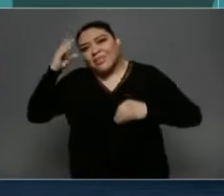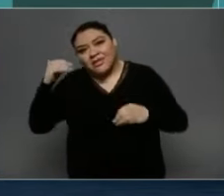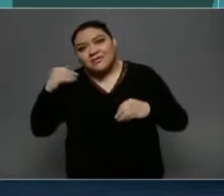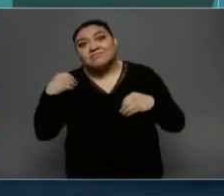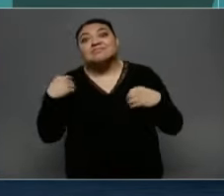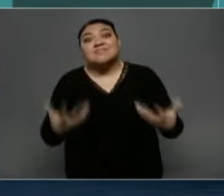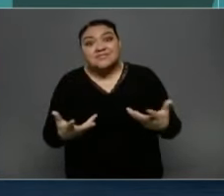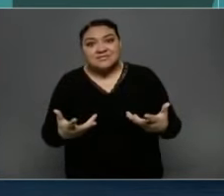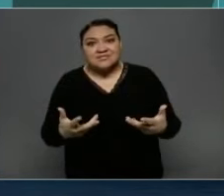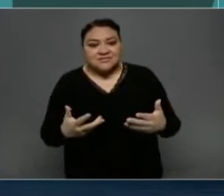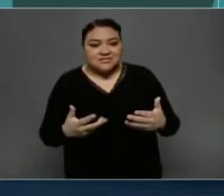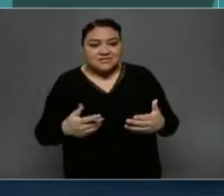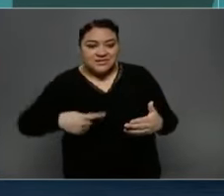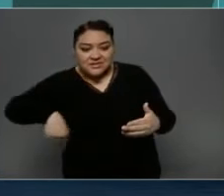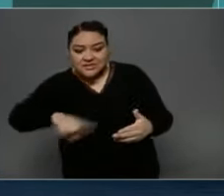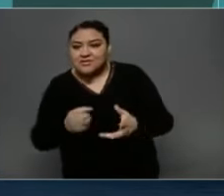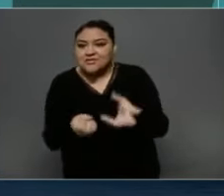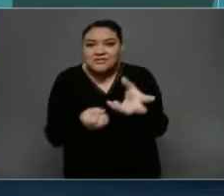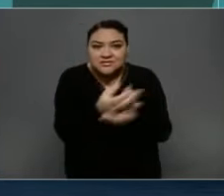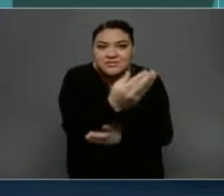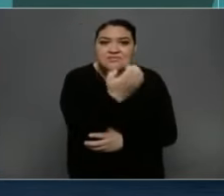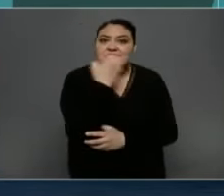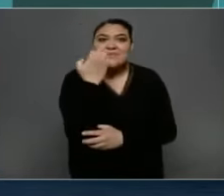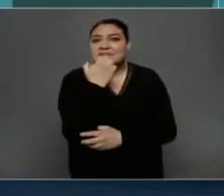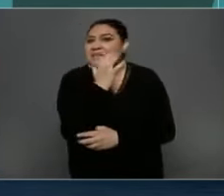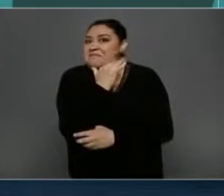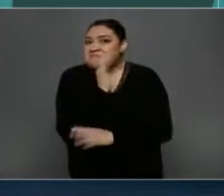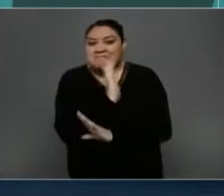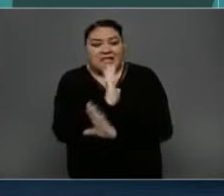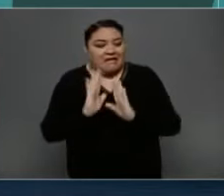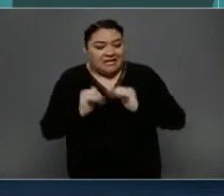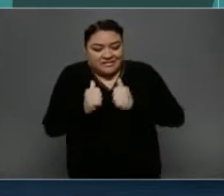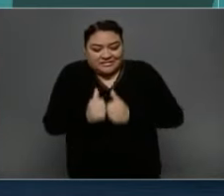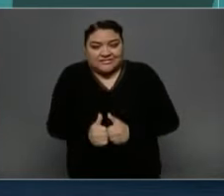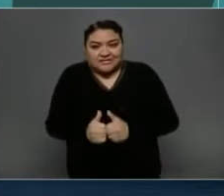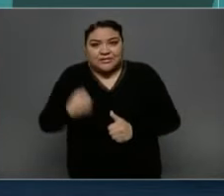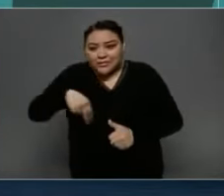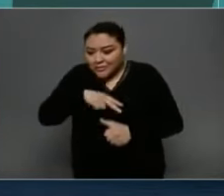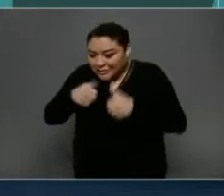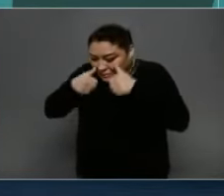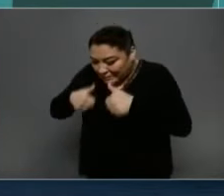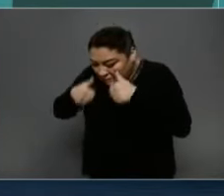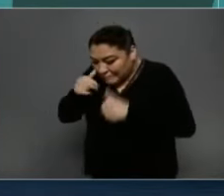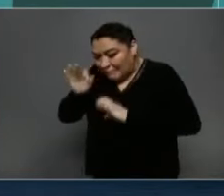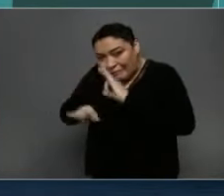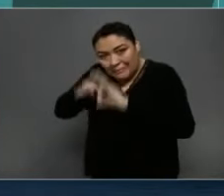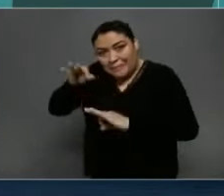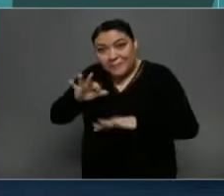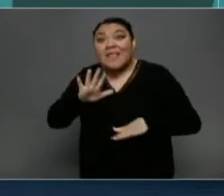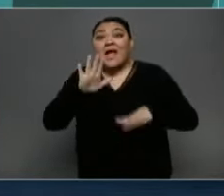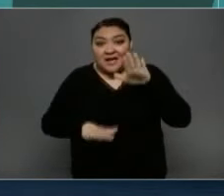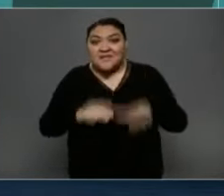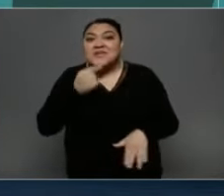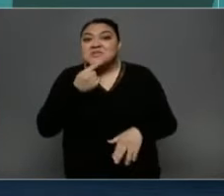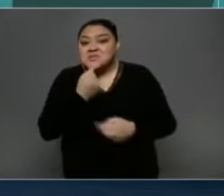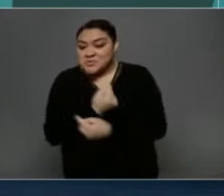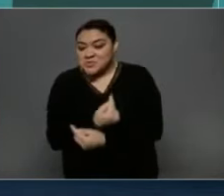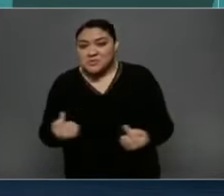que no están pudiendo ir a la escuela y que nos tenemos que ocupar de ellos a veces